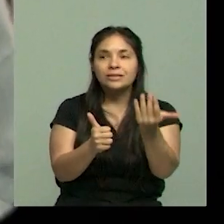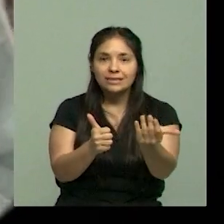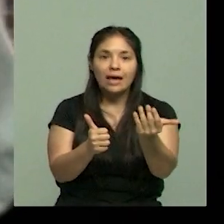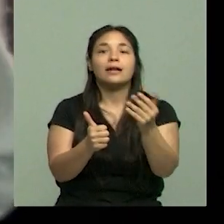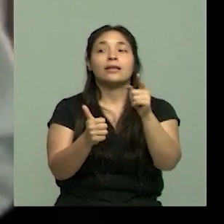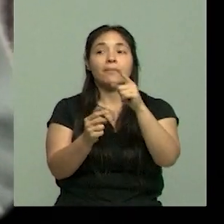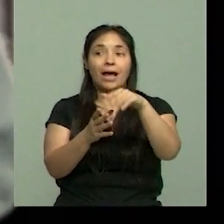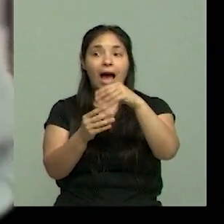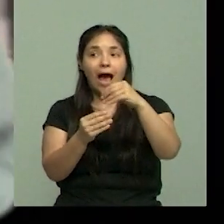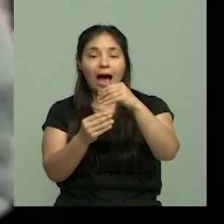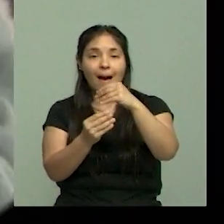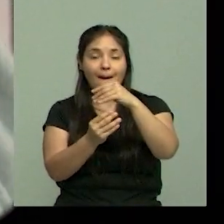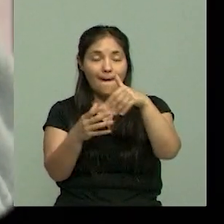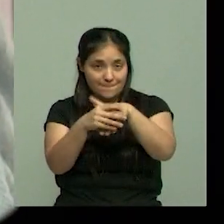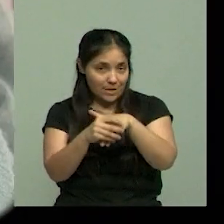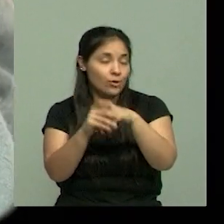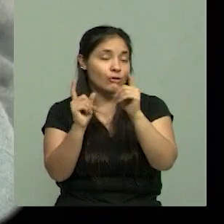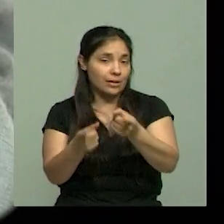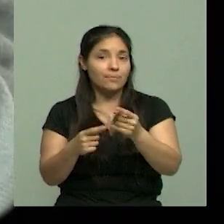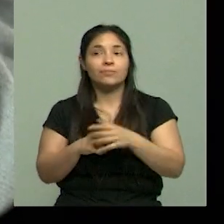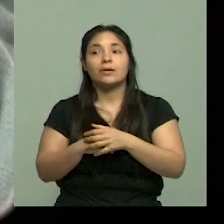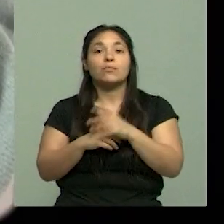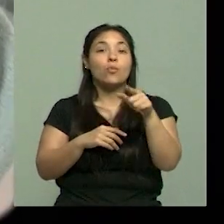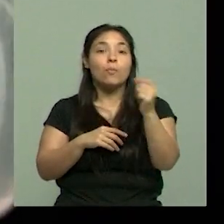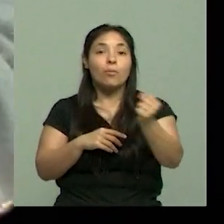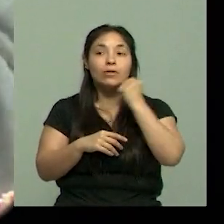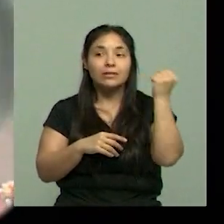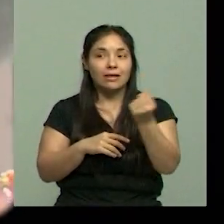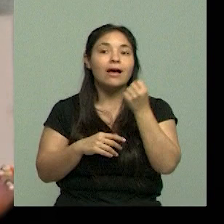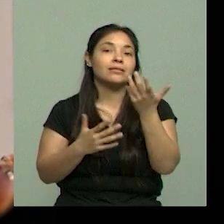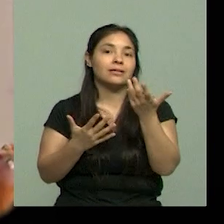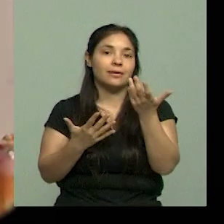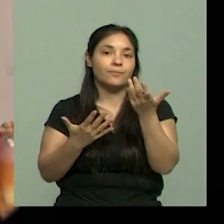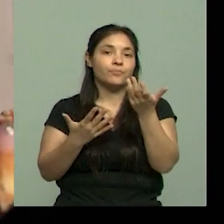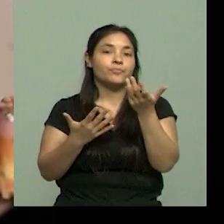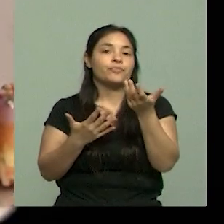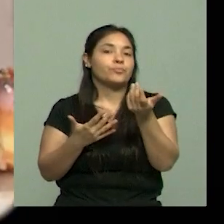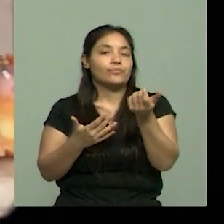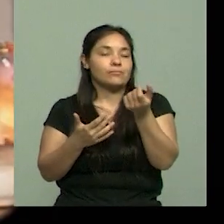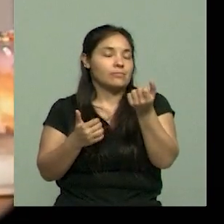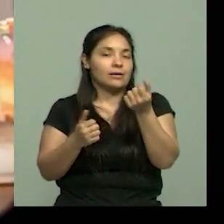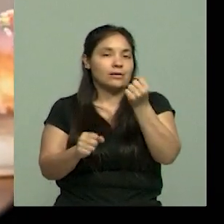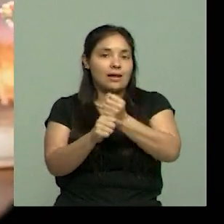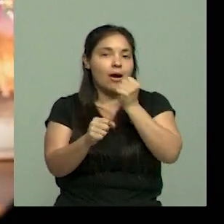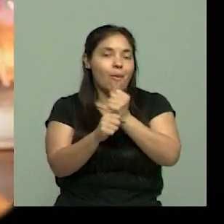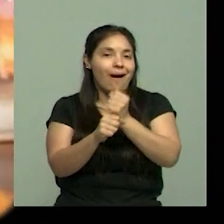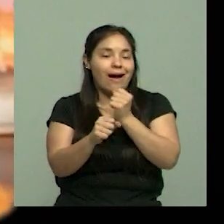las amistades. Entonces es fundamental para abordar esto trabajar siempre desde una mirada